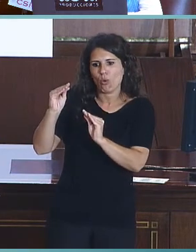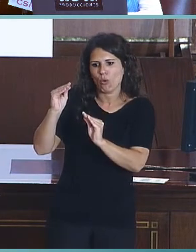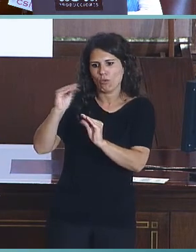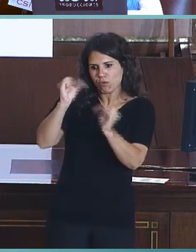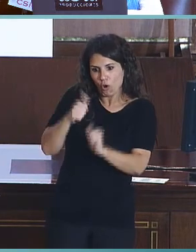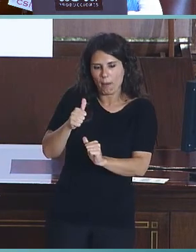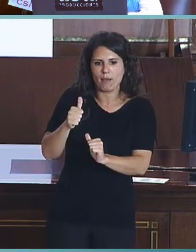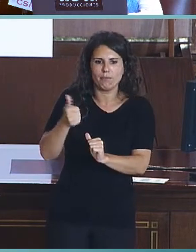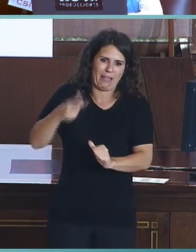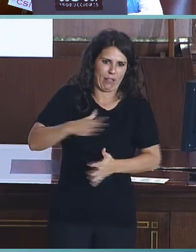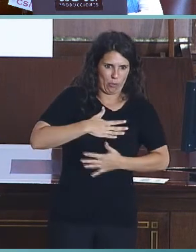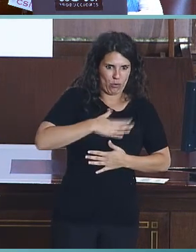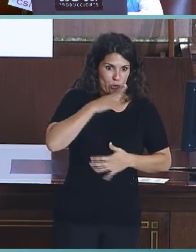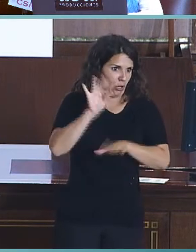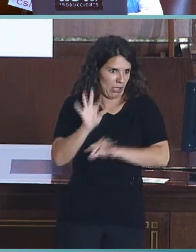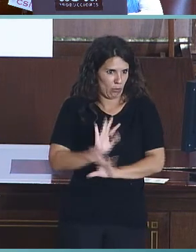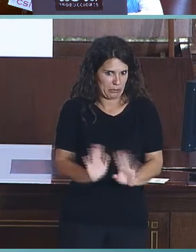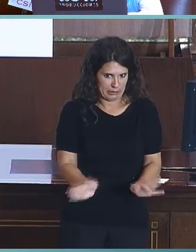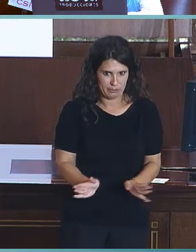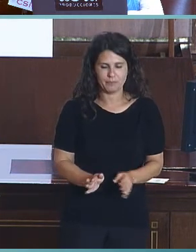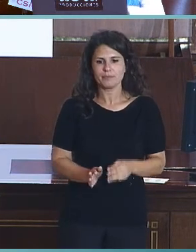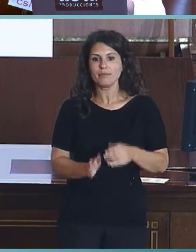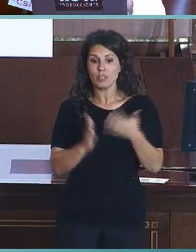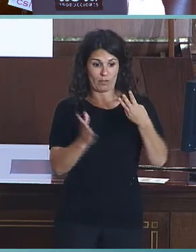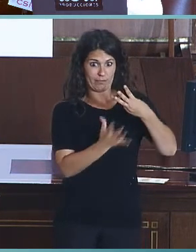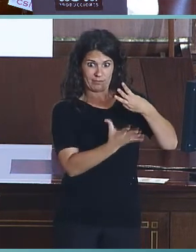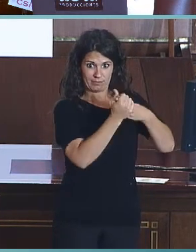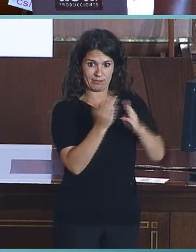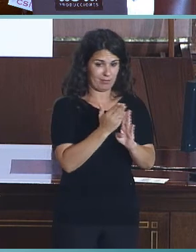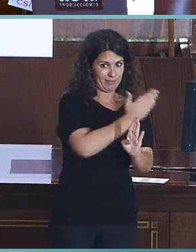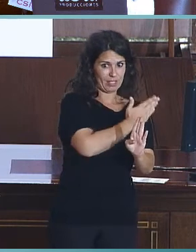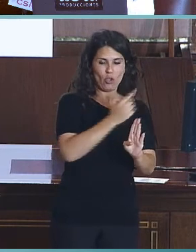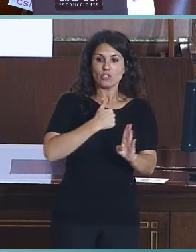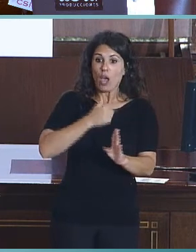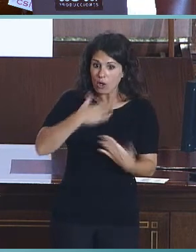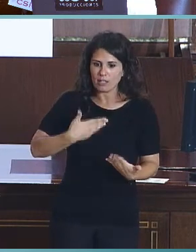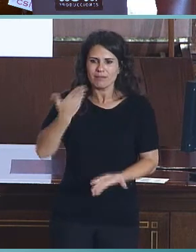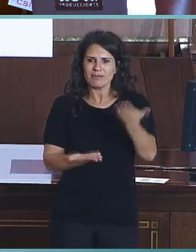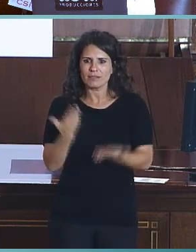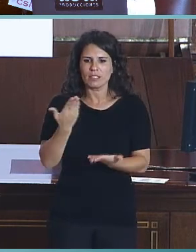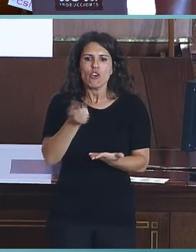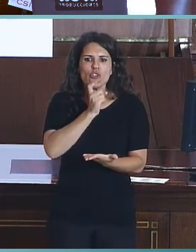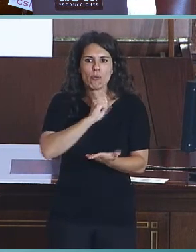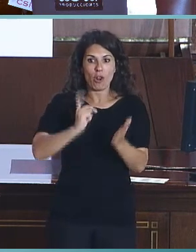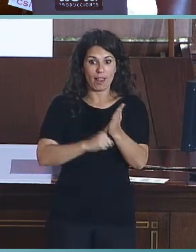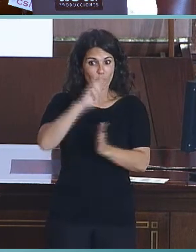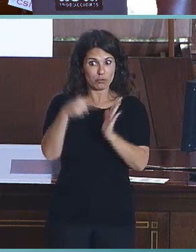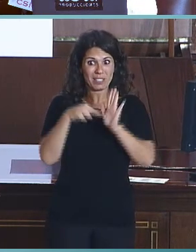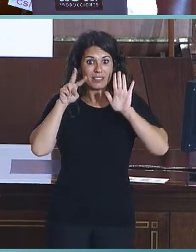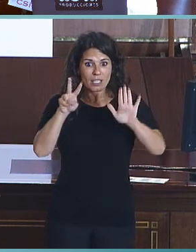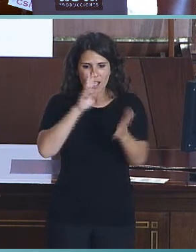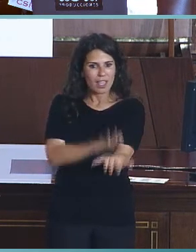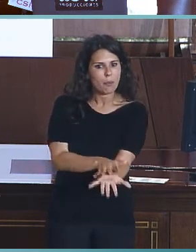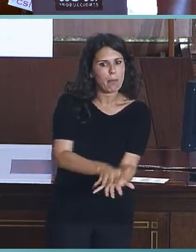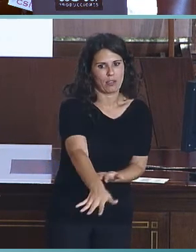Entonces, nuestro objetivo es el de valorar el impacto de la promulgación de la ley de 2007 en